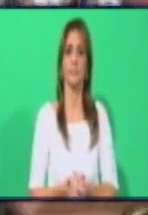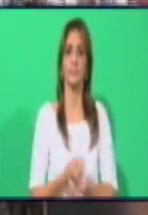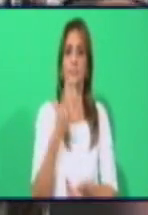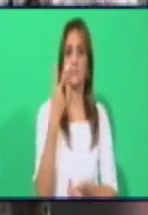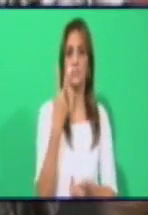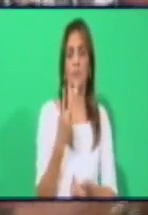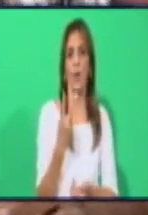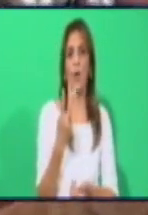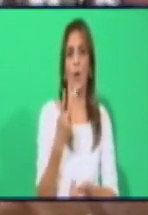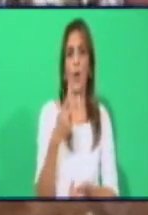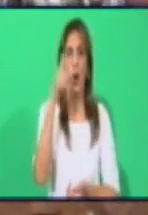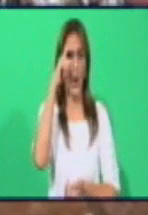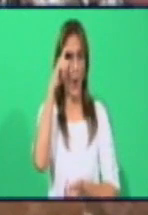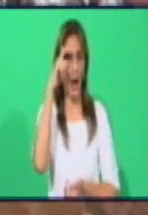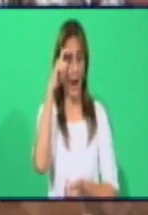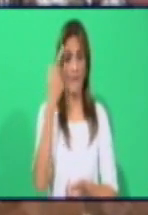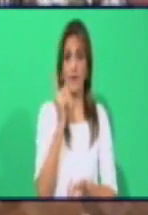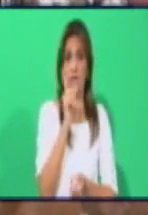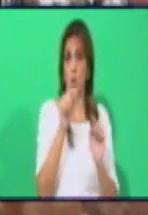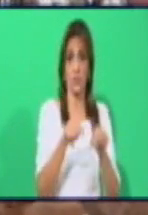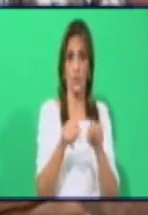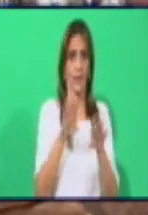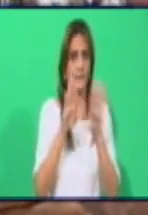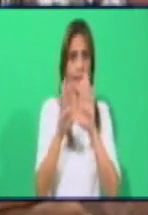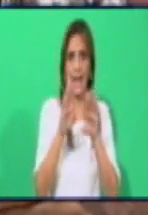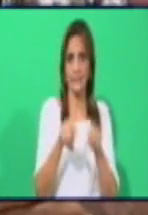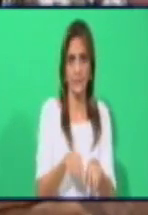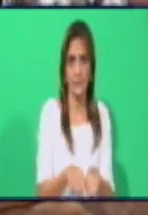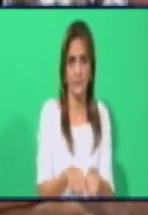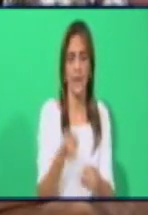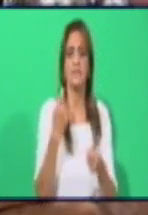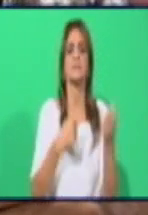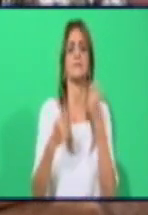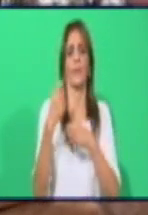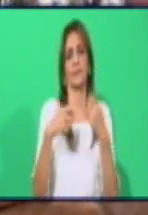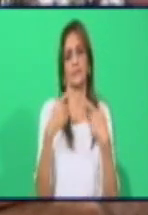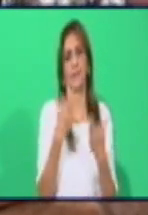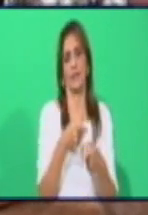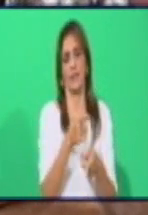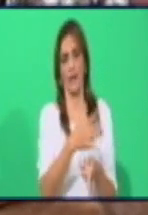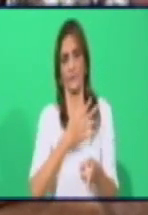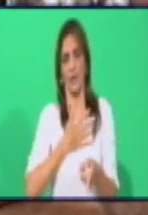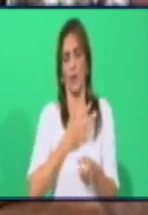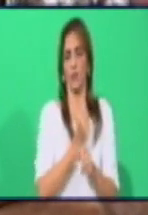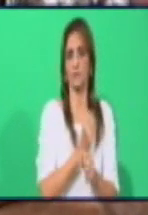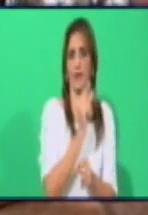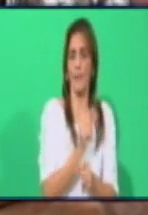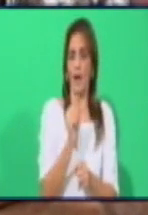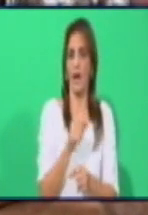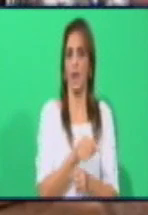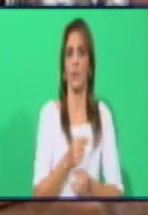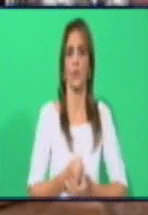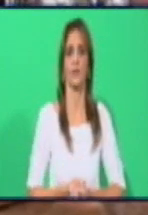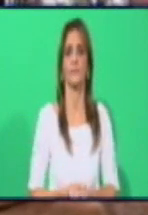unidad y se estaban vendiendo, comercializando allí con fin de lucro de los trabajadores. En el caso de la unidad, la